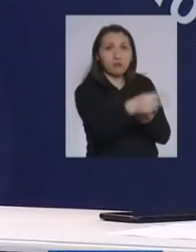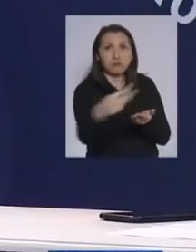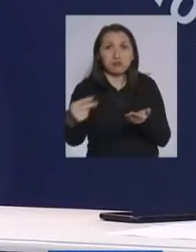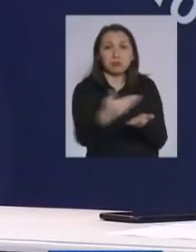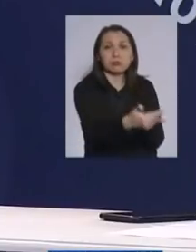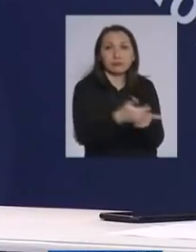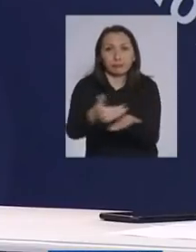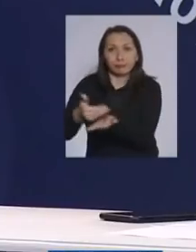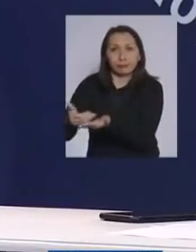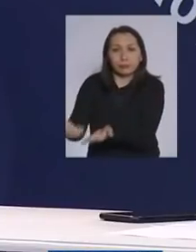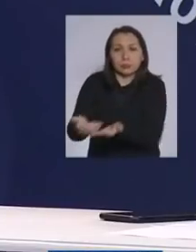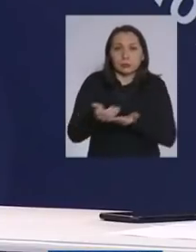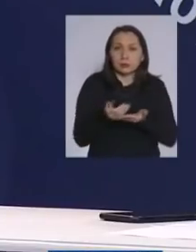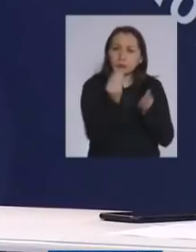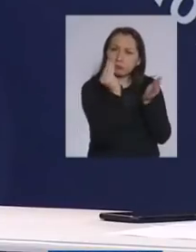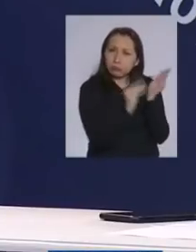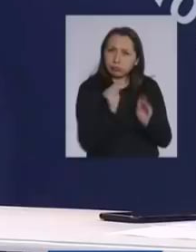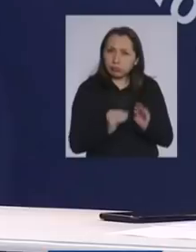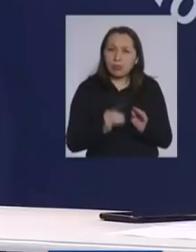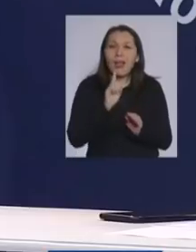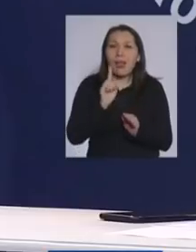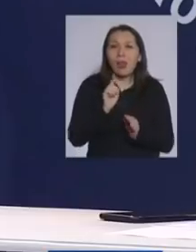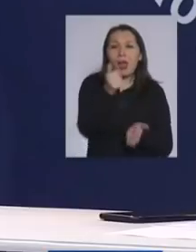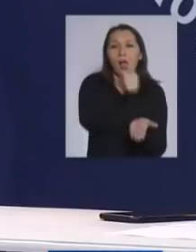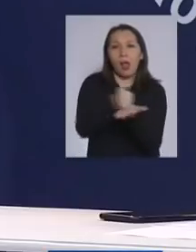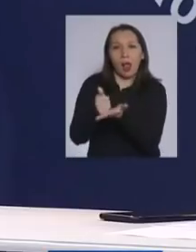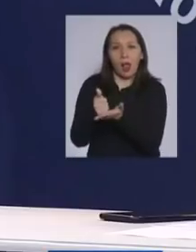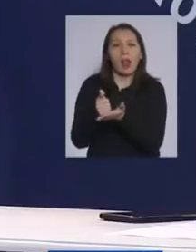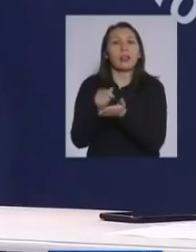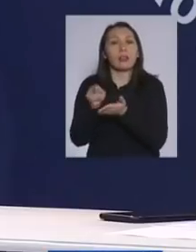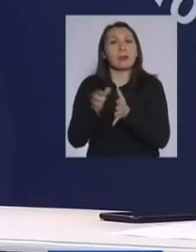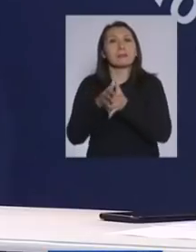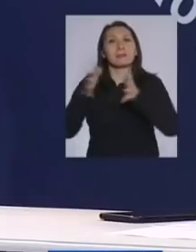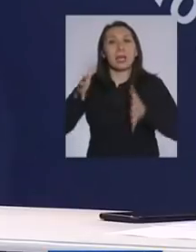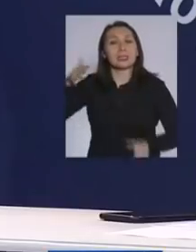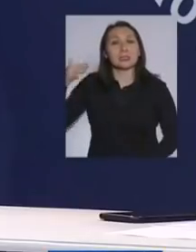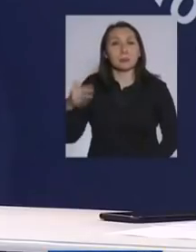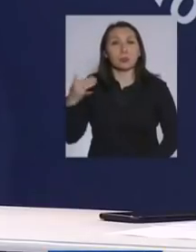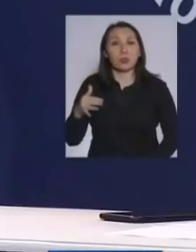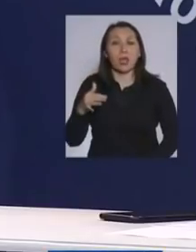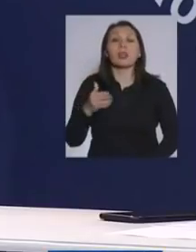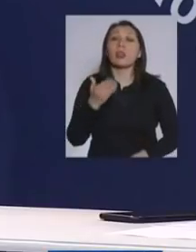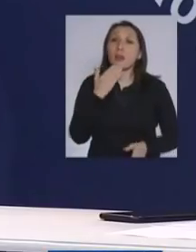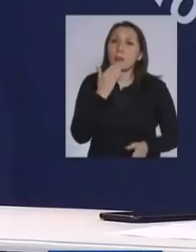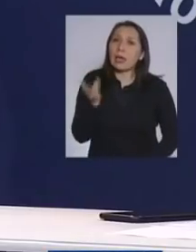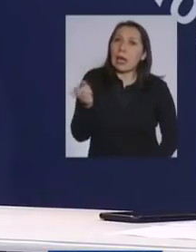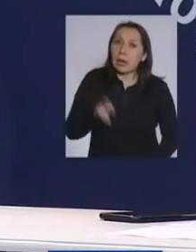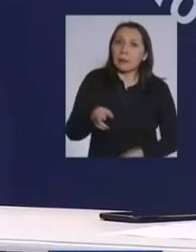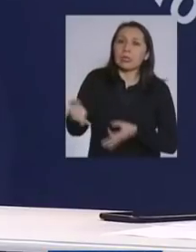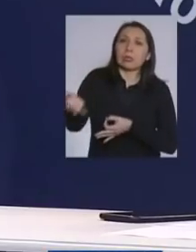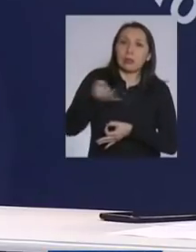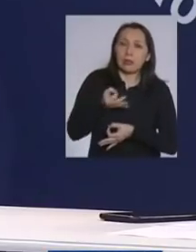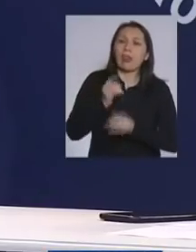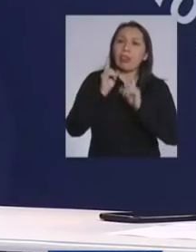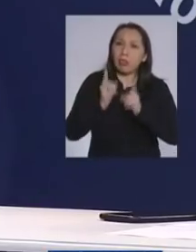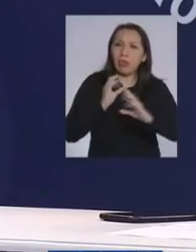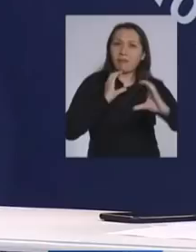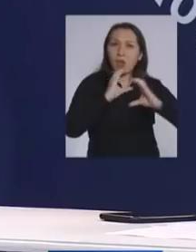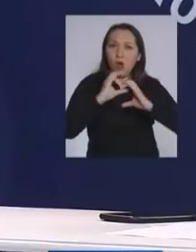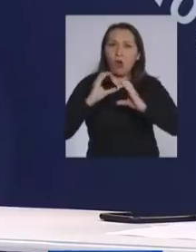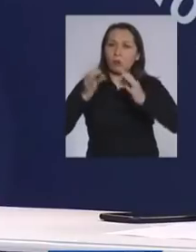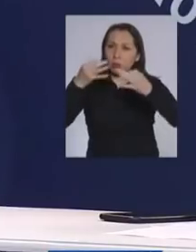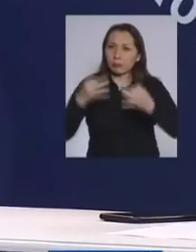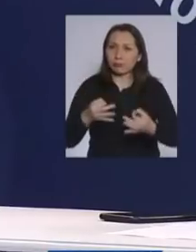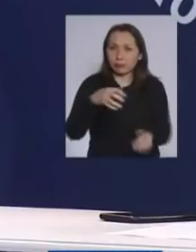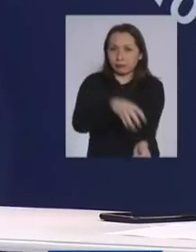nos han hecho principalmente, que son los alcaldes, y que lo más importante que nos han recalcado, la comunicación y la